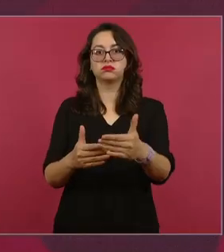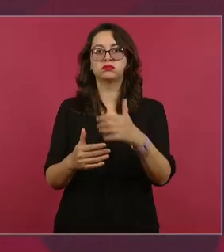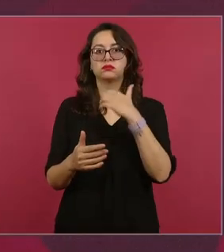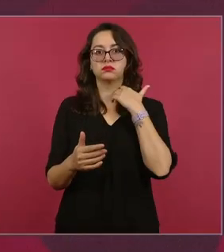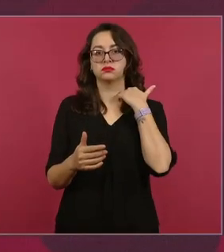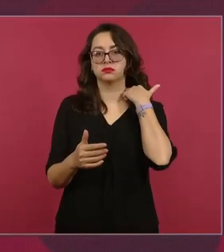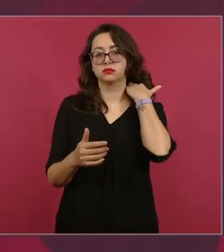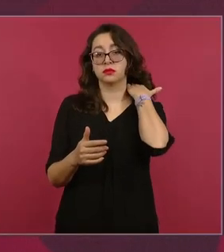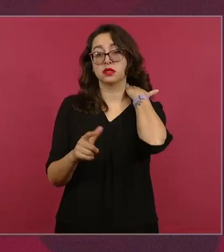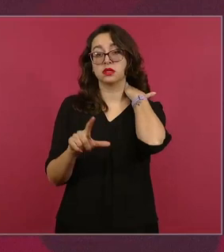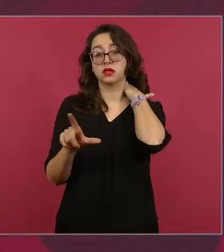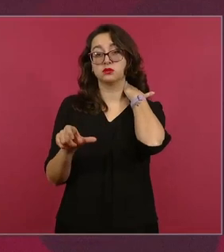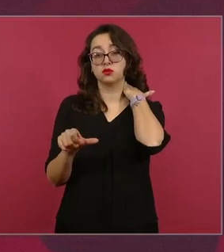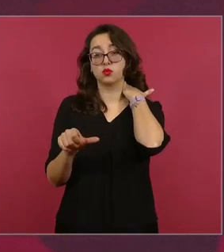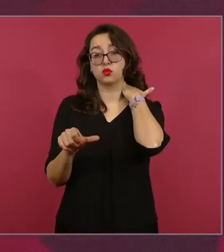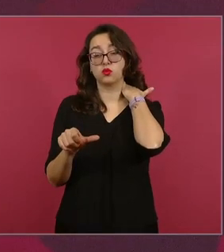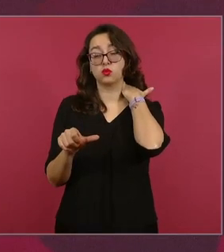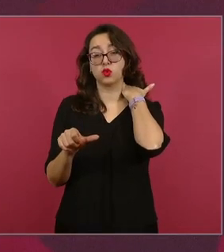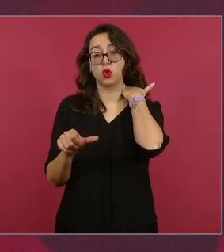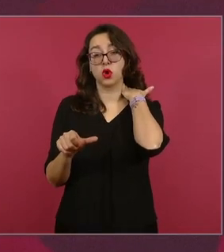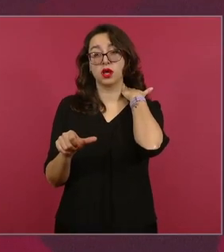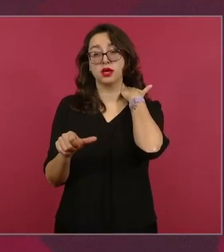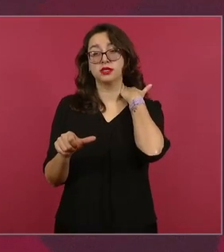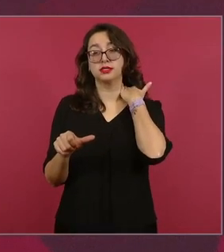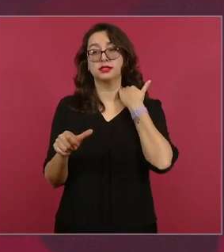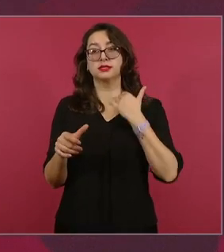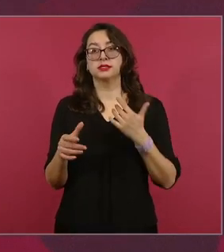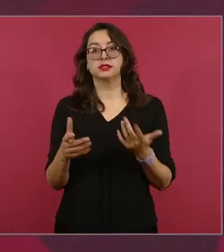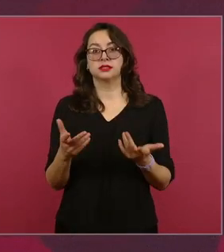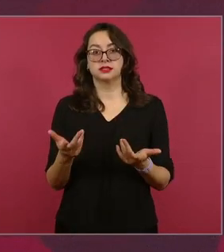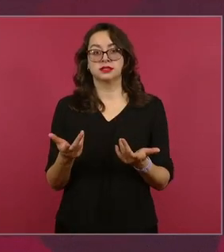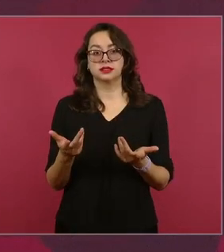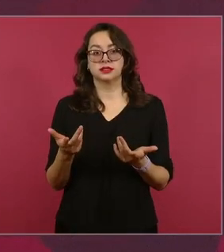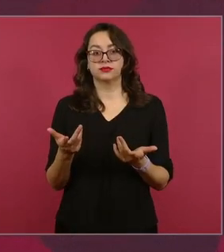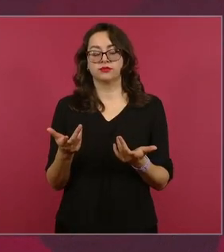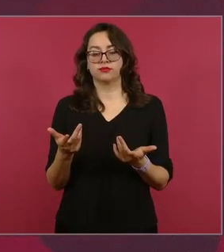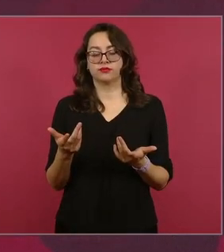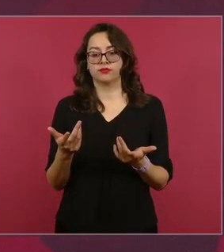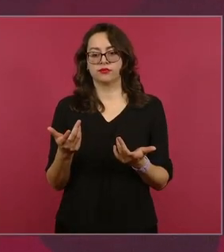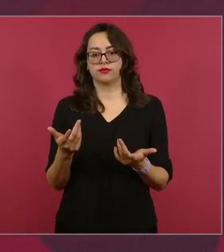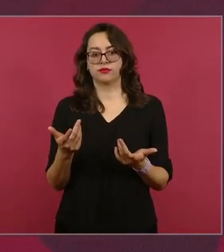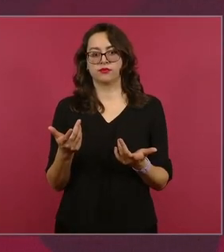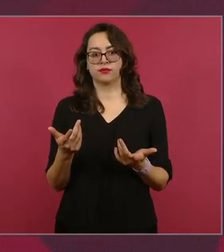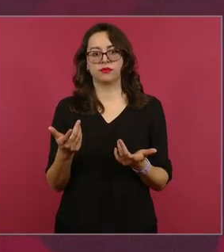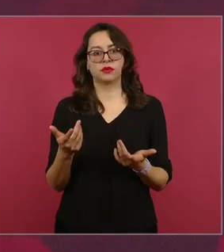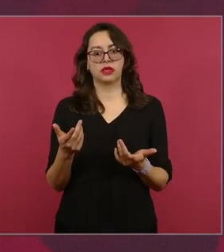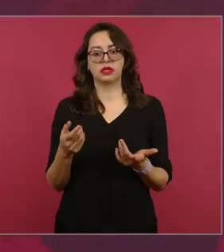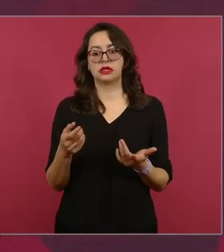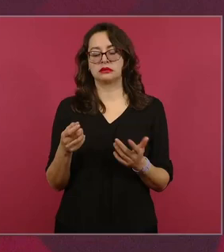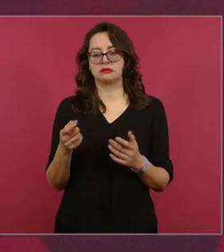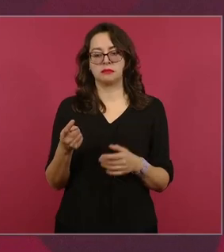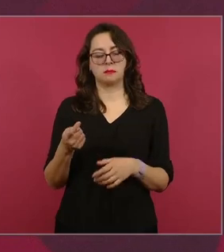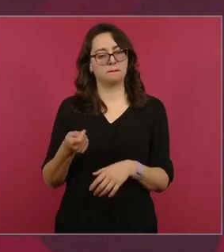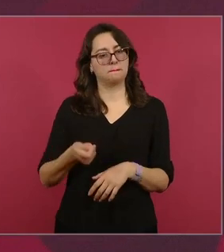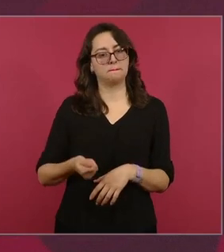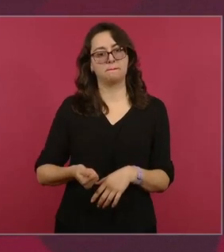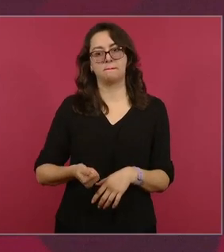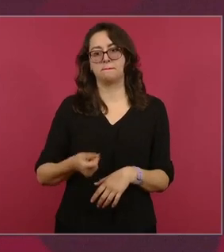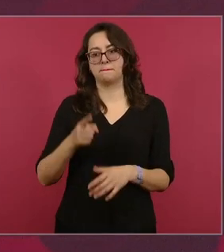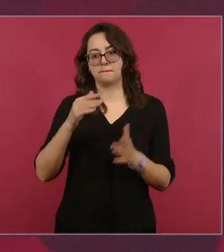un poco antes de que se instituya la primera República Federal